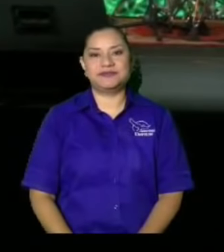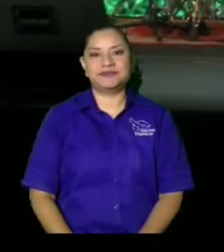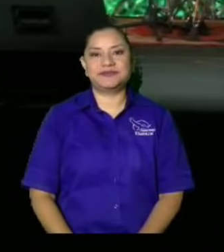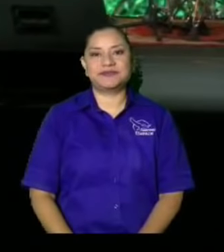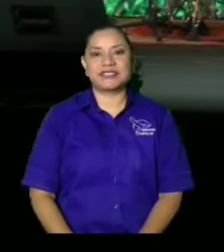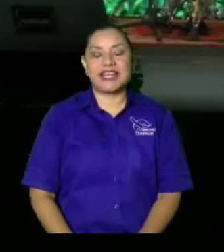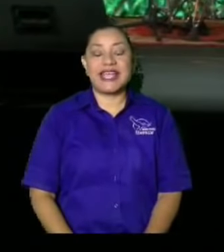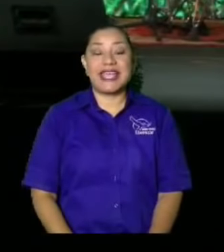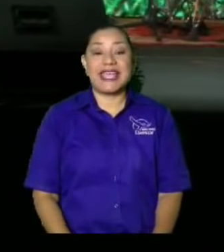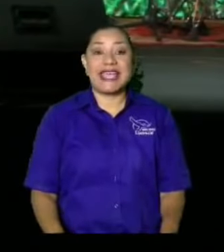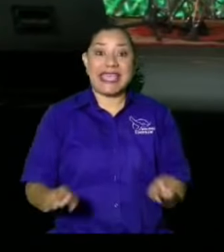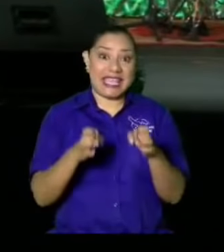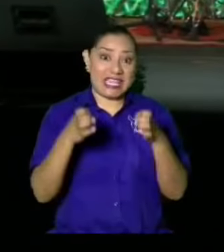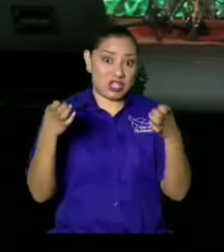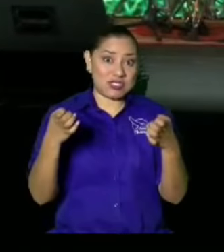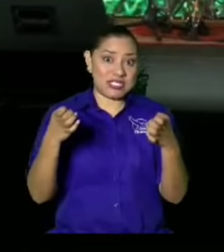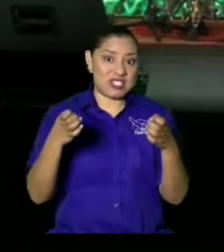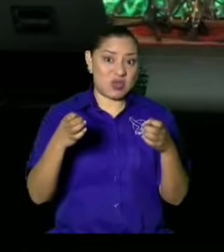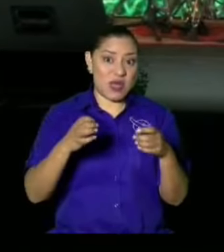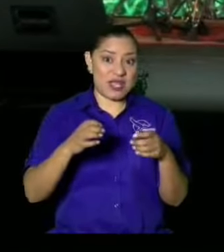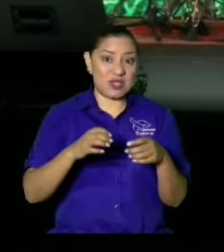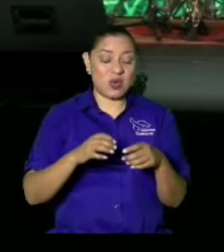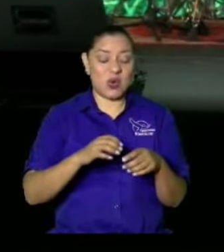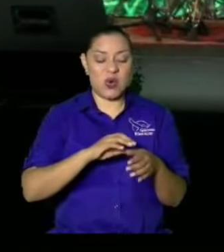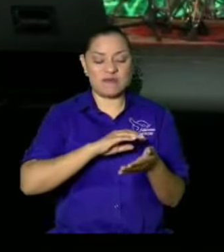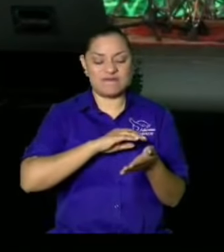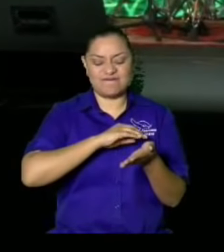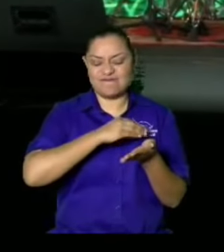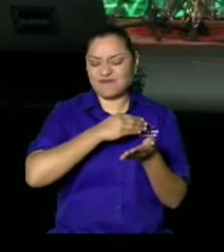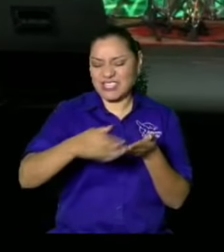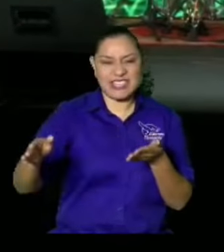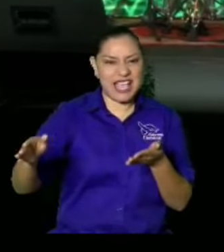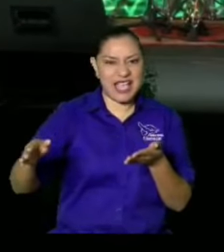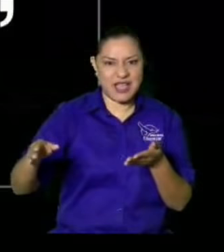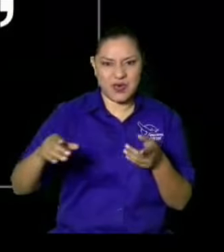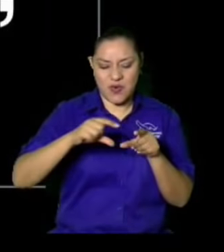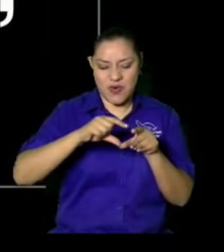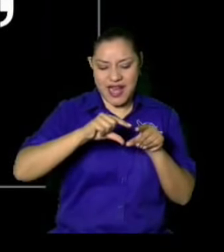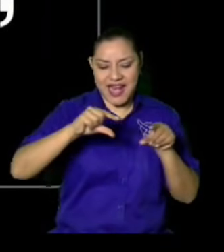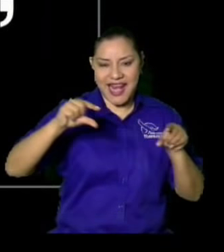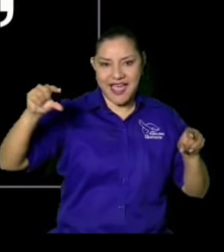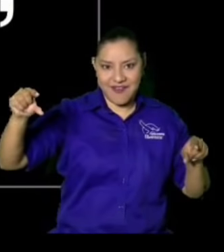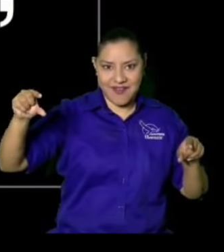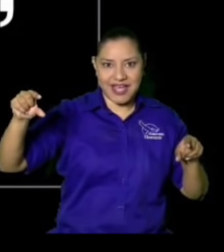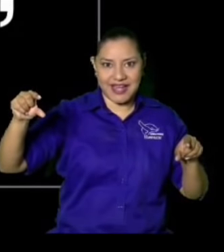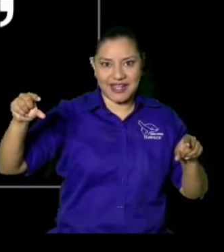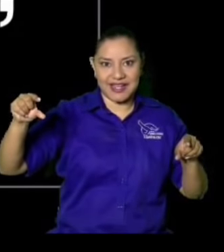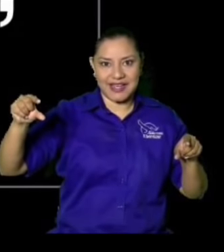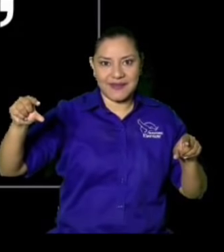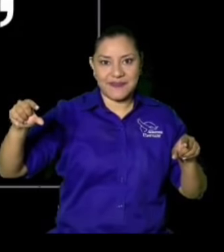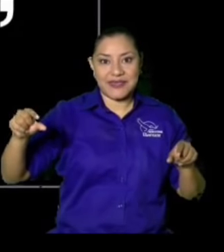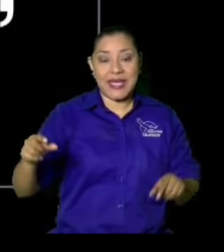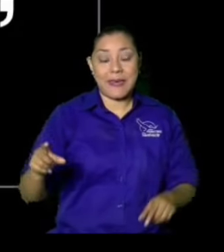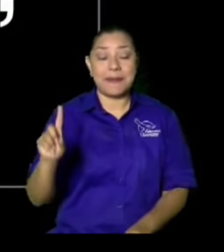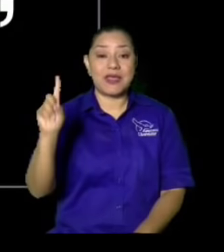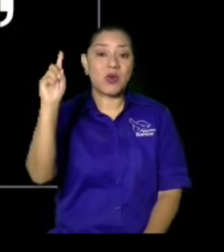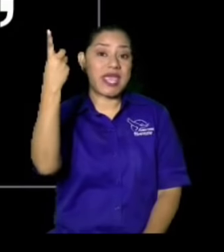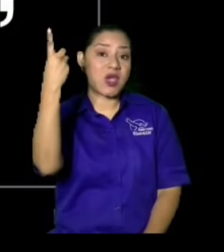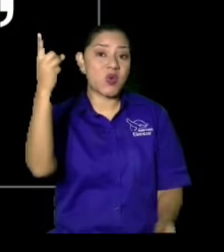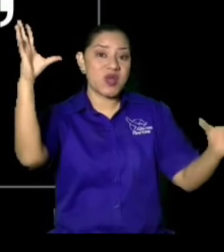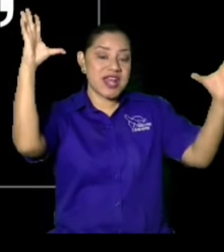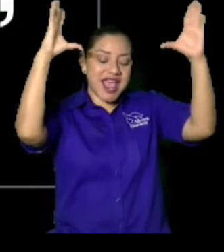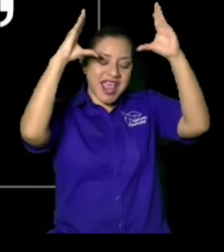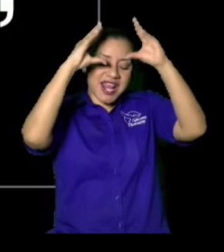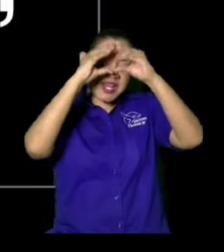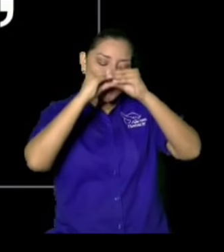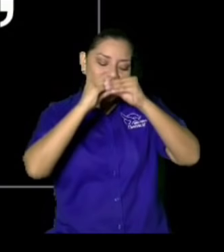Esa vara había sido cortada, pero en una noche echó flores, botones y